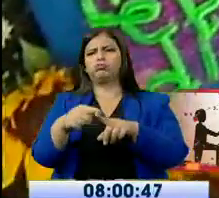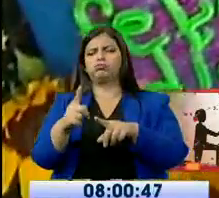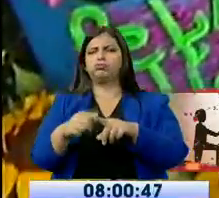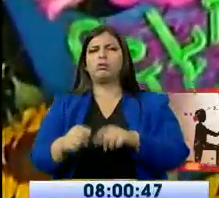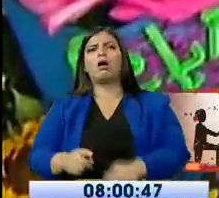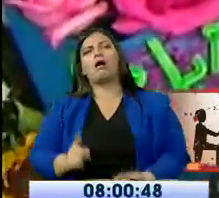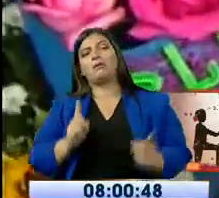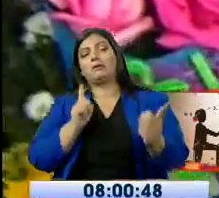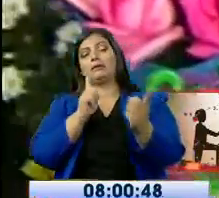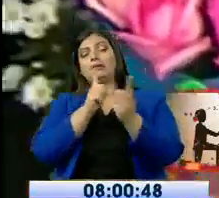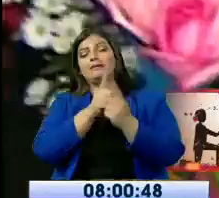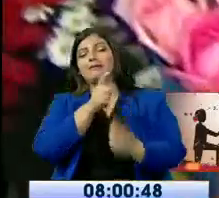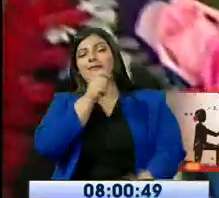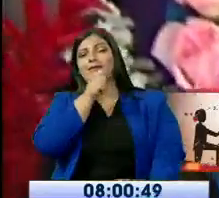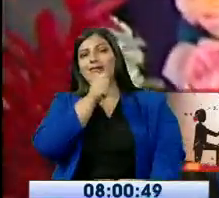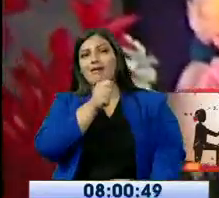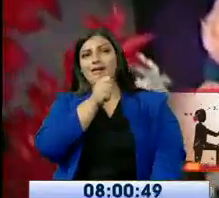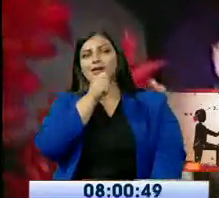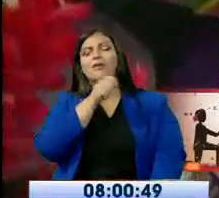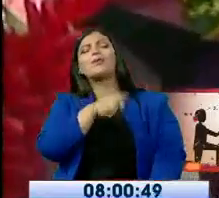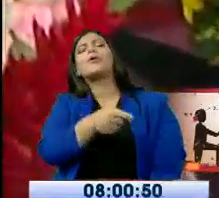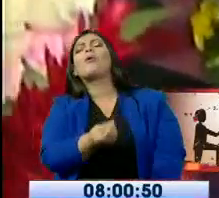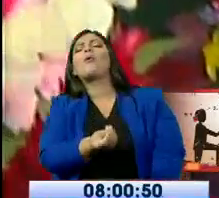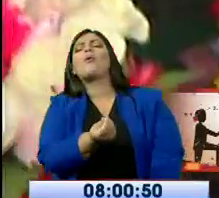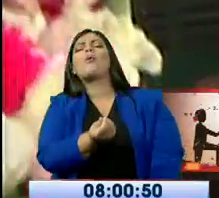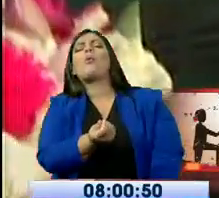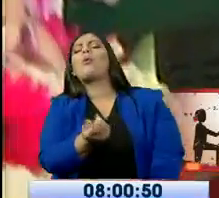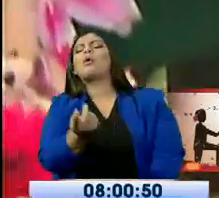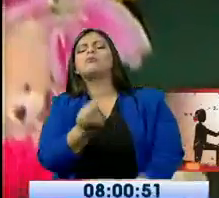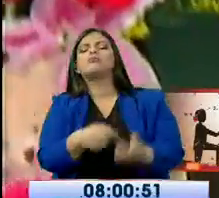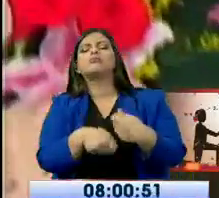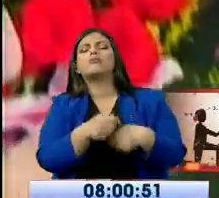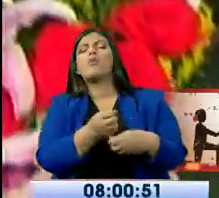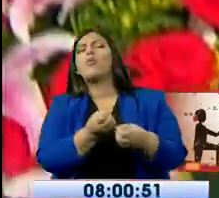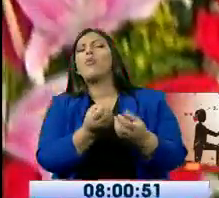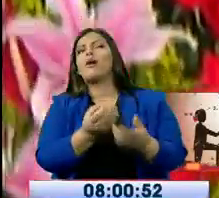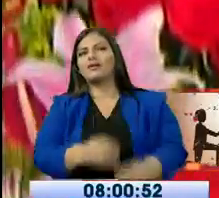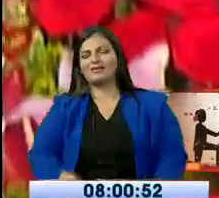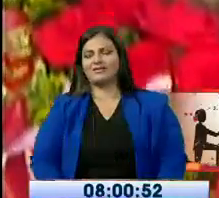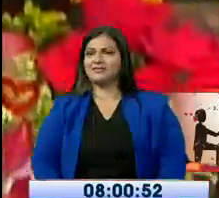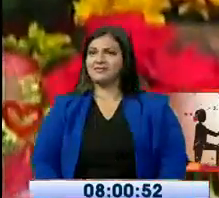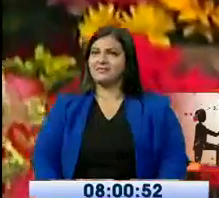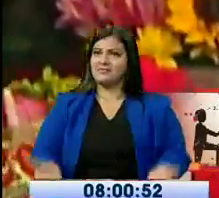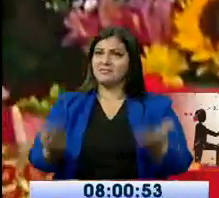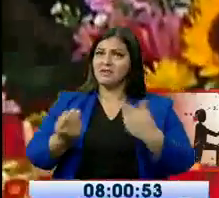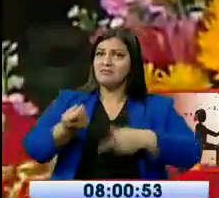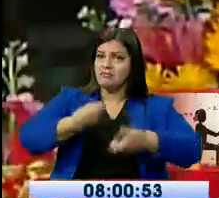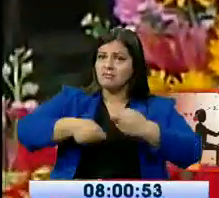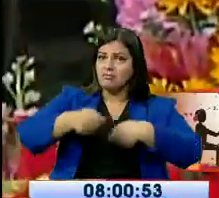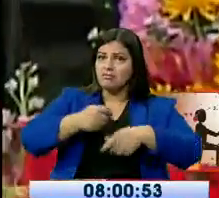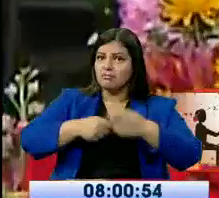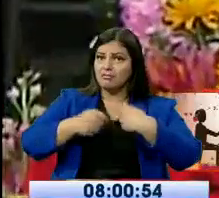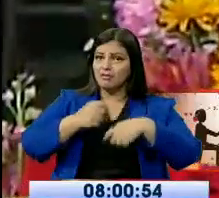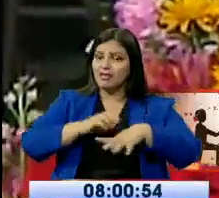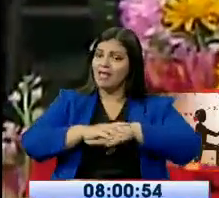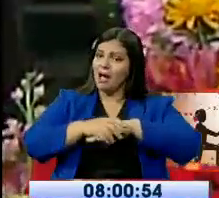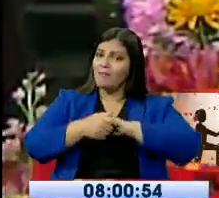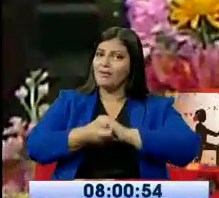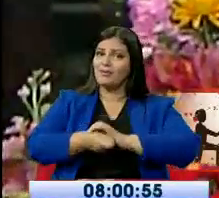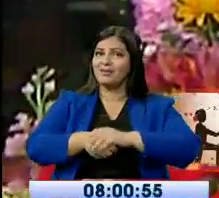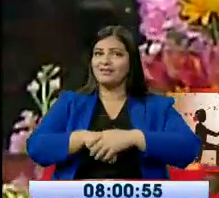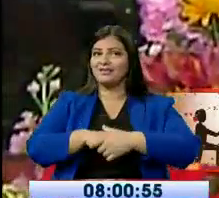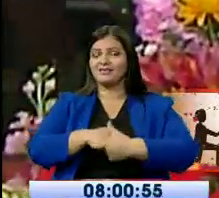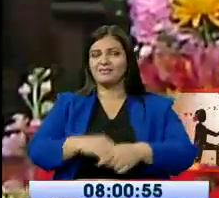aprovechan este día para ganarse su dinerito. Muy buenos días, ¿cómo está? Cuénteme, madrugó hoy día,